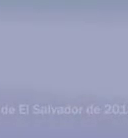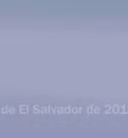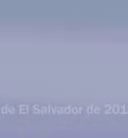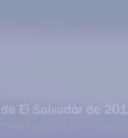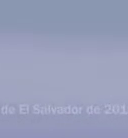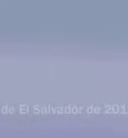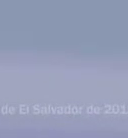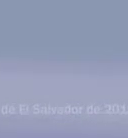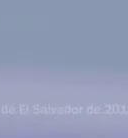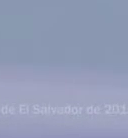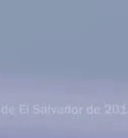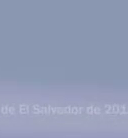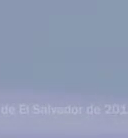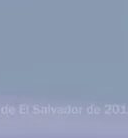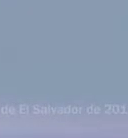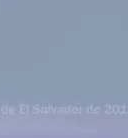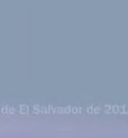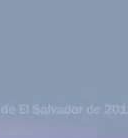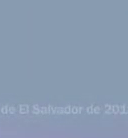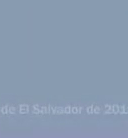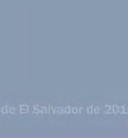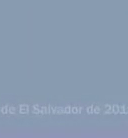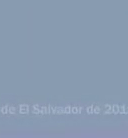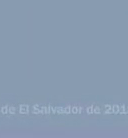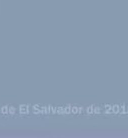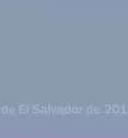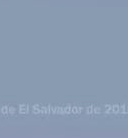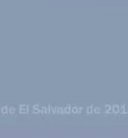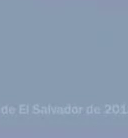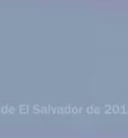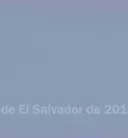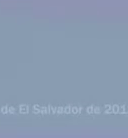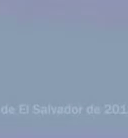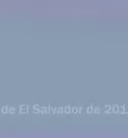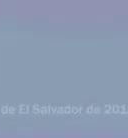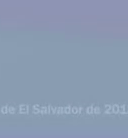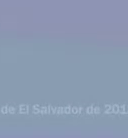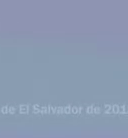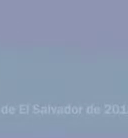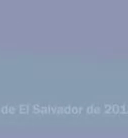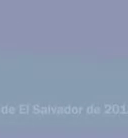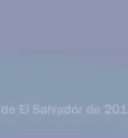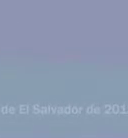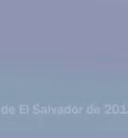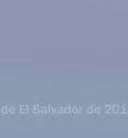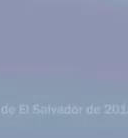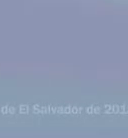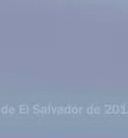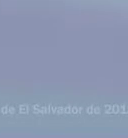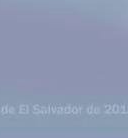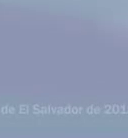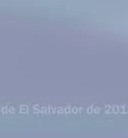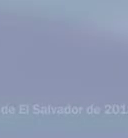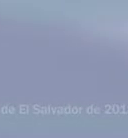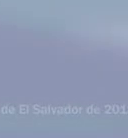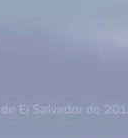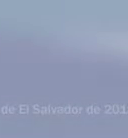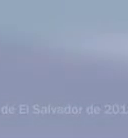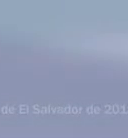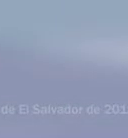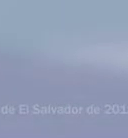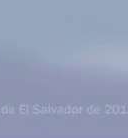es profesor en ciencias sociales de la universidad de el salvador licenciado en ciencia jurídica de la universidad tecnológica